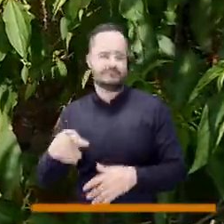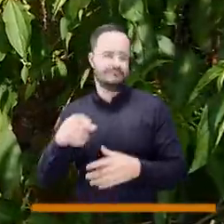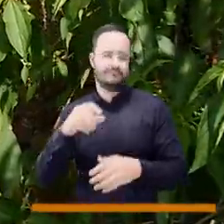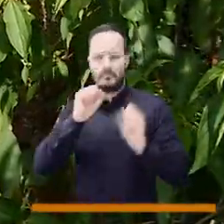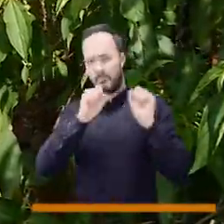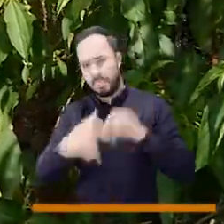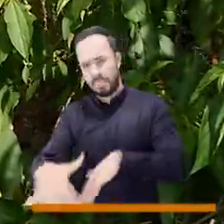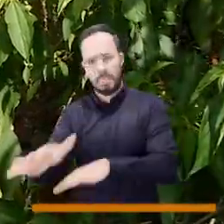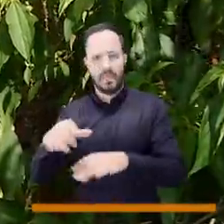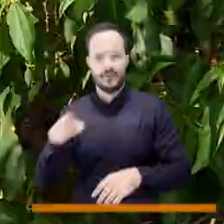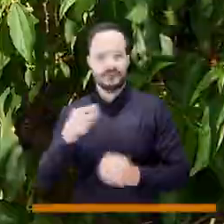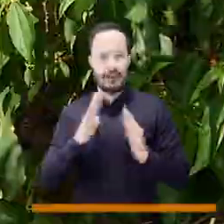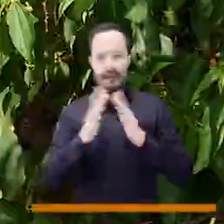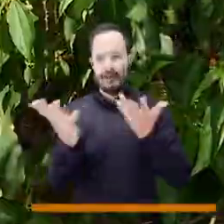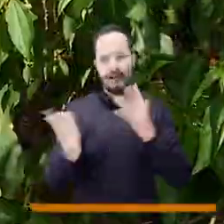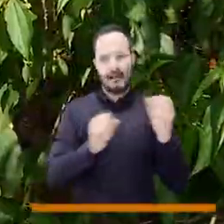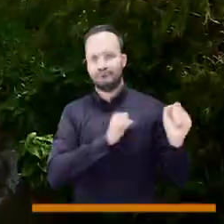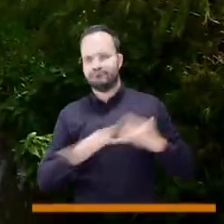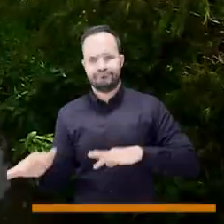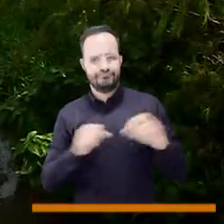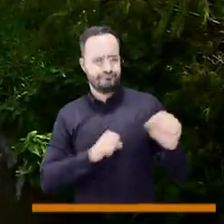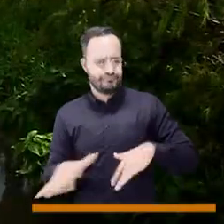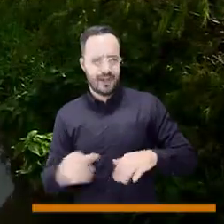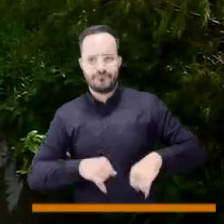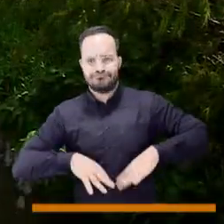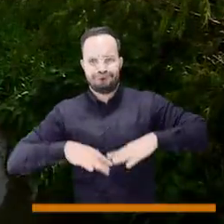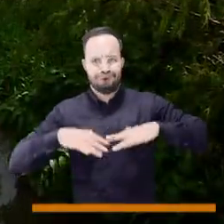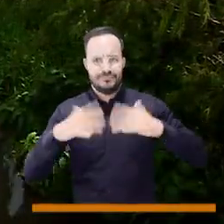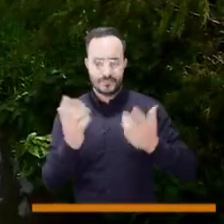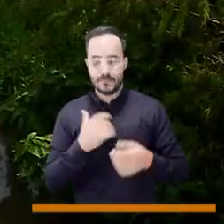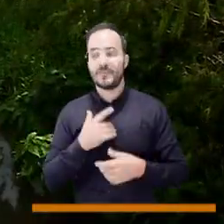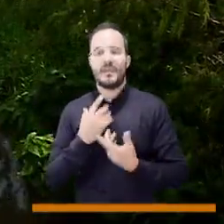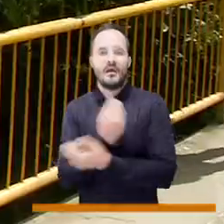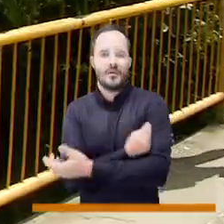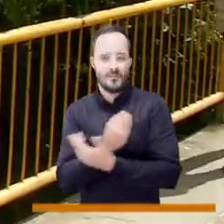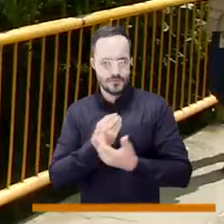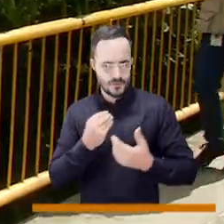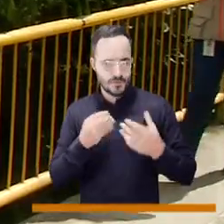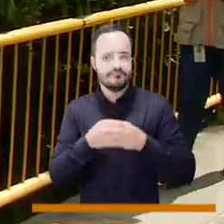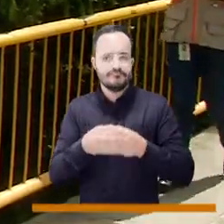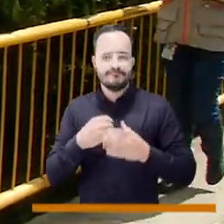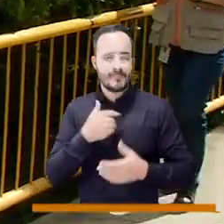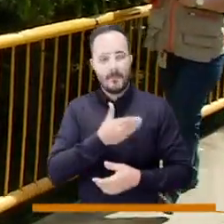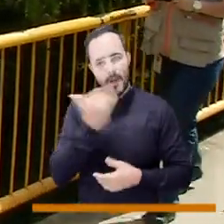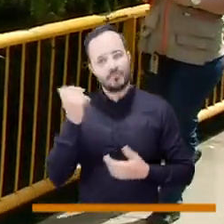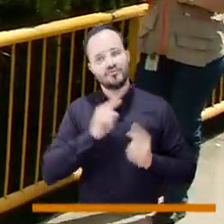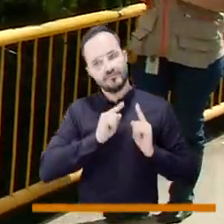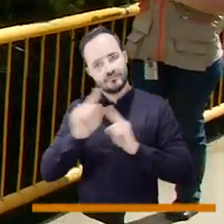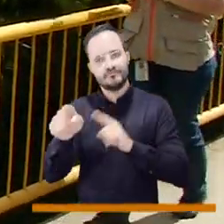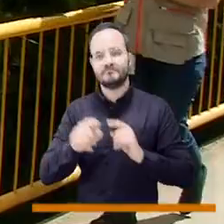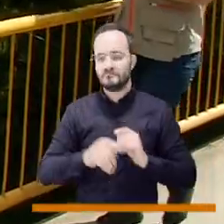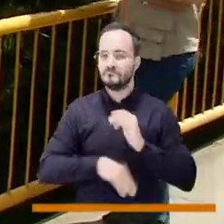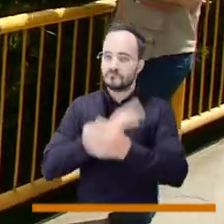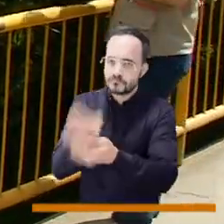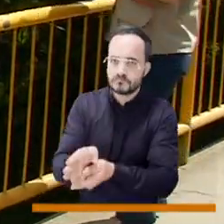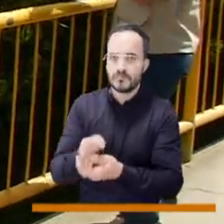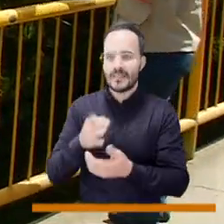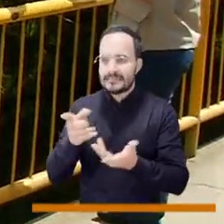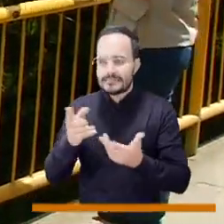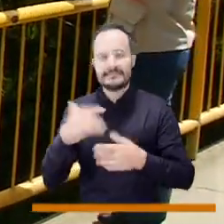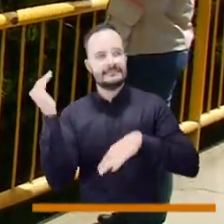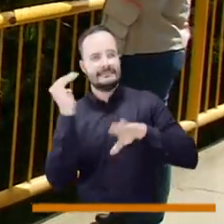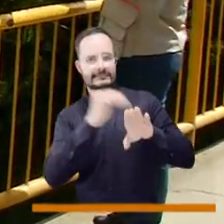esta comunidad varias veces sufrió inundaciones muy graves y esta comisión accidental fue a atenderlas, fue a acompañar a la comunidad, fue a solicitar